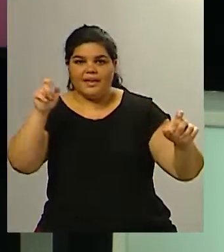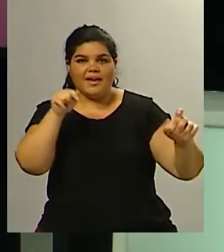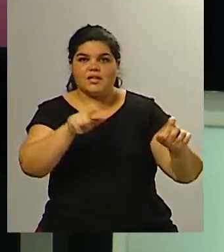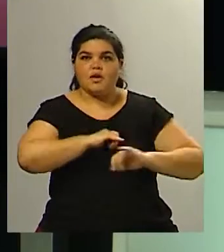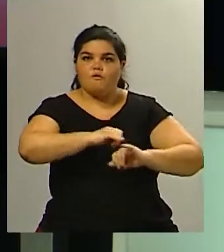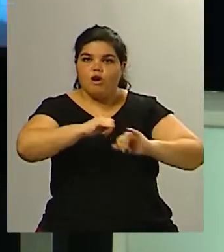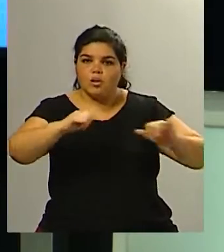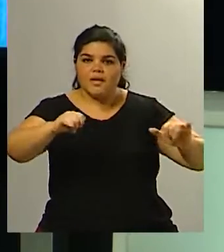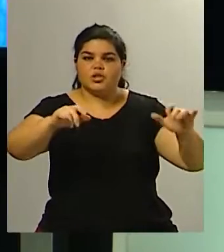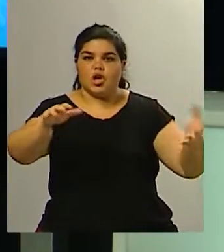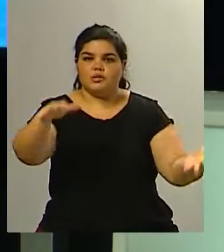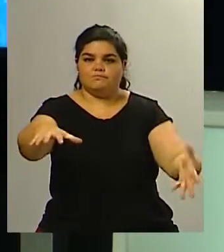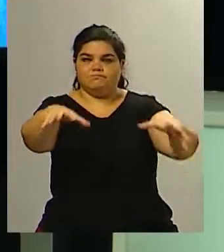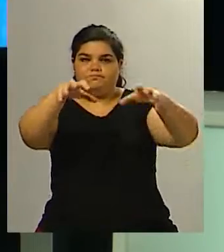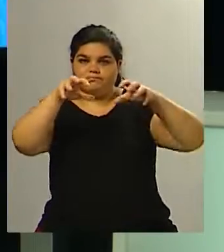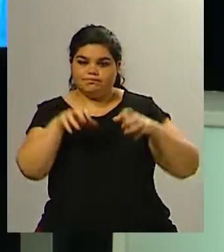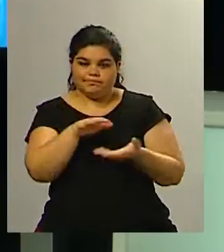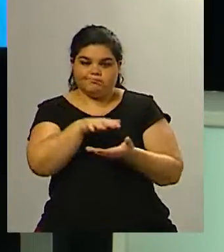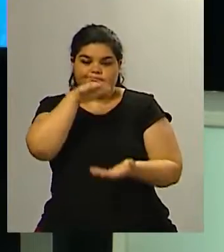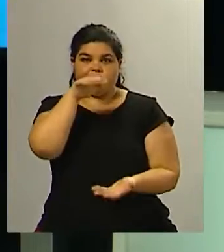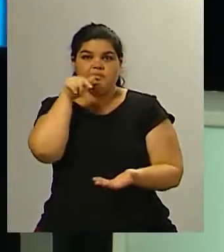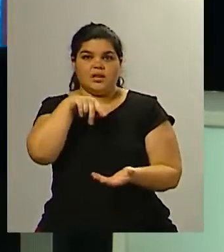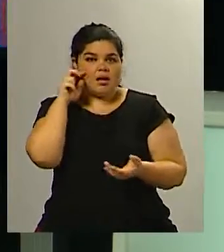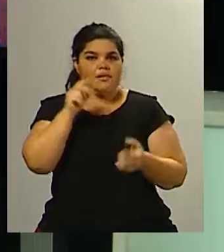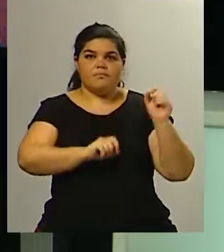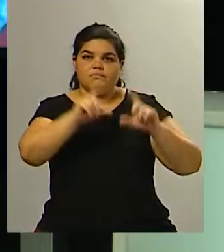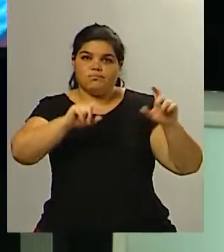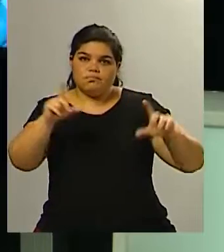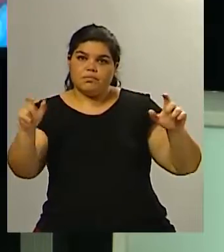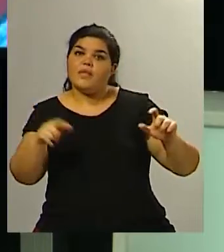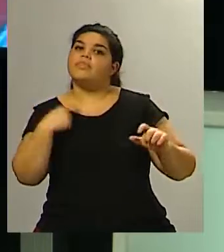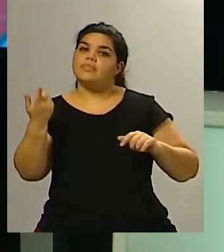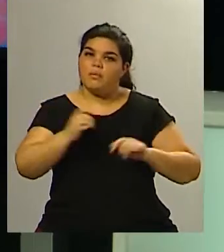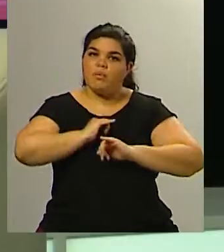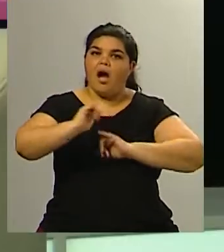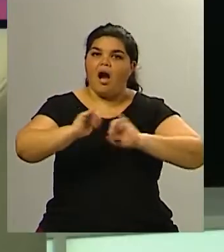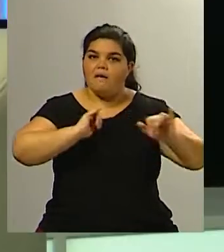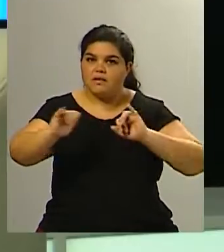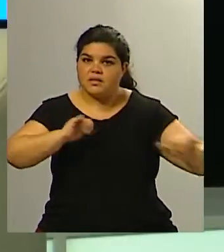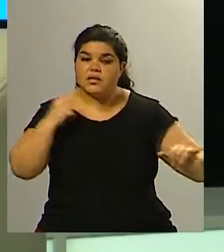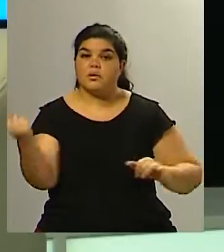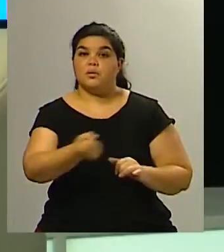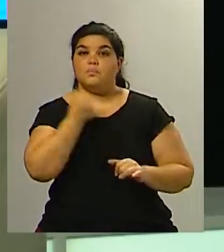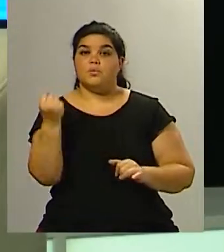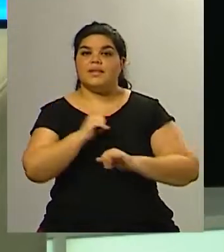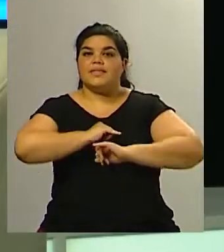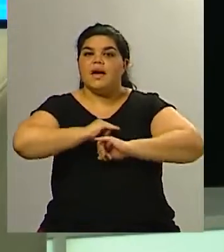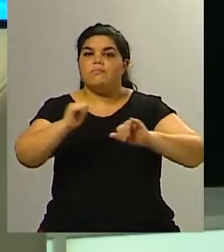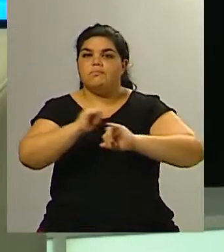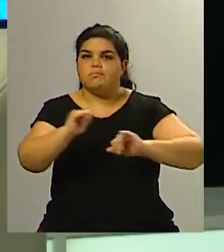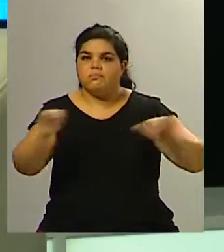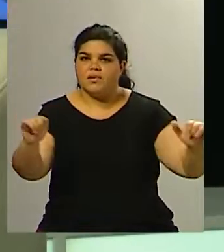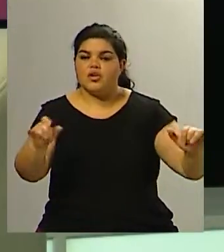nosotros recolectamos, la comunicamos, ¿no? Nosotros creemos que es fundamental este paso de la comunicación. No son estadísticas solamente para el